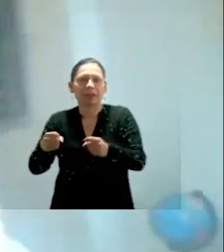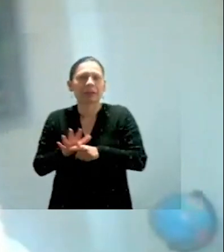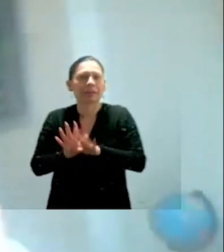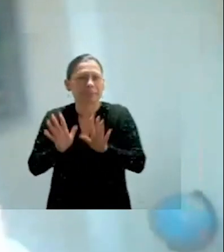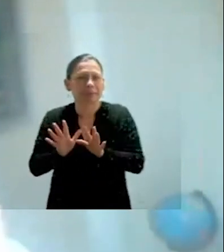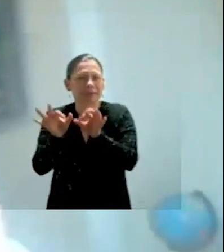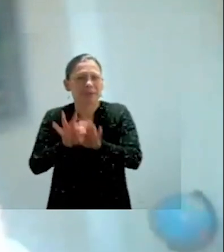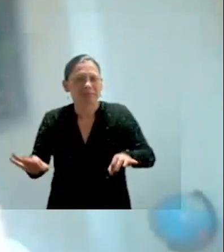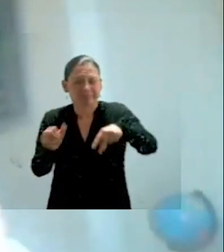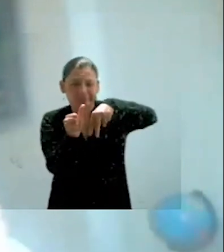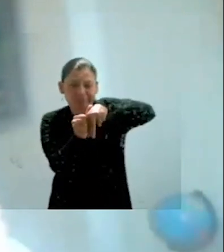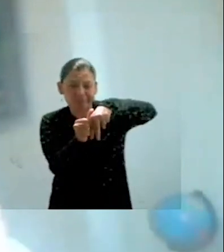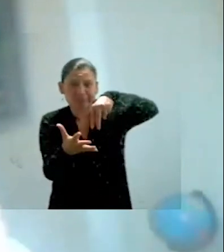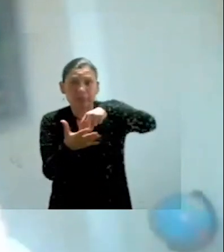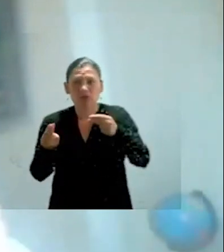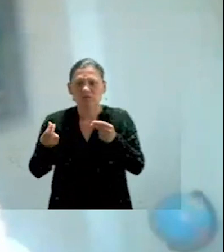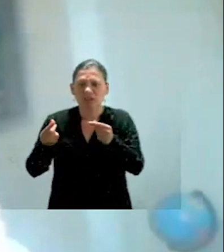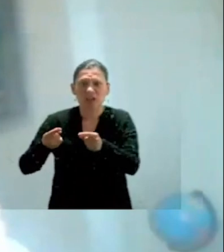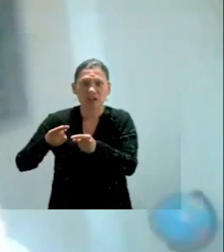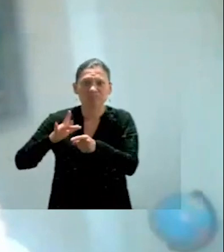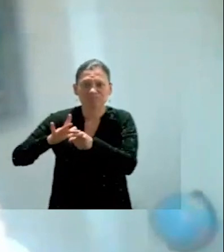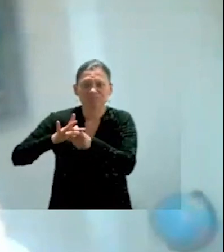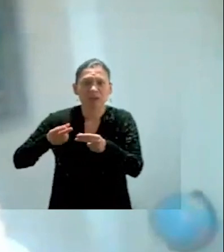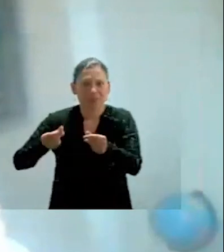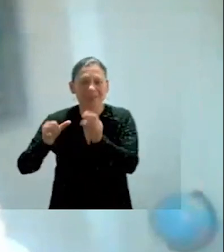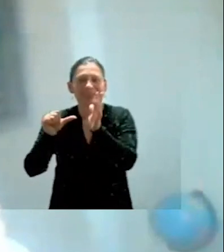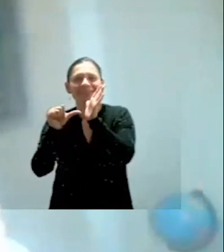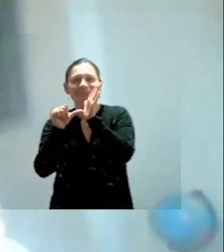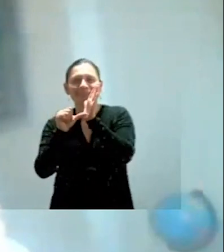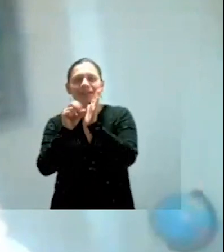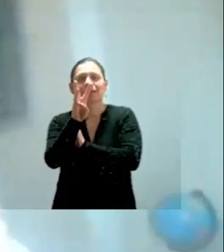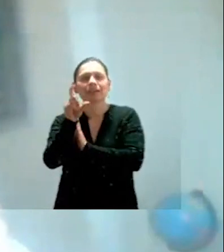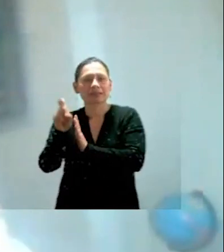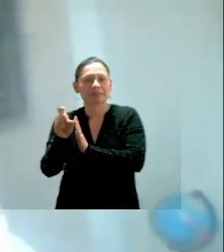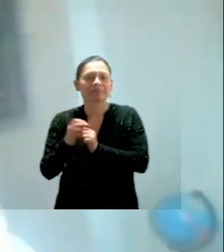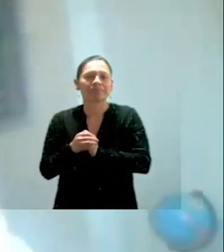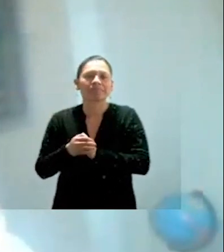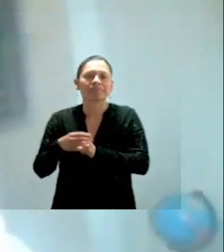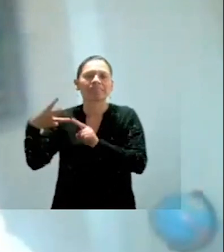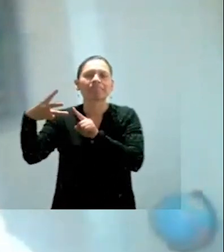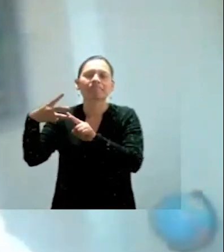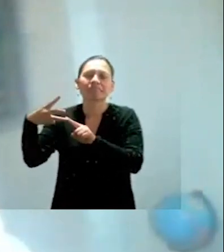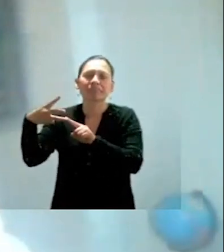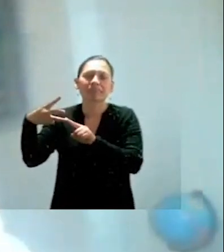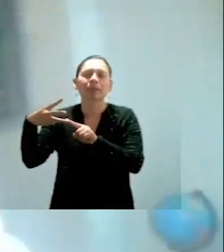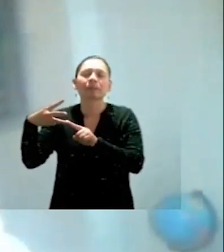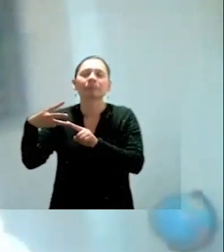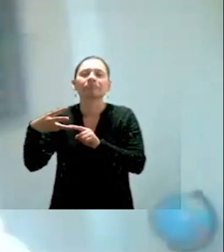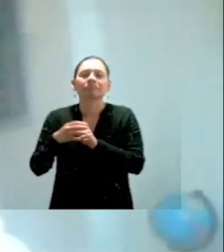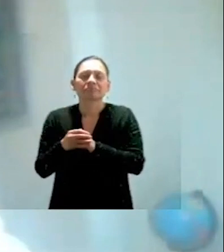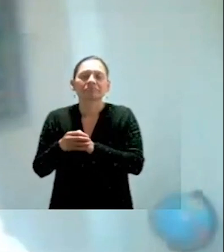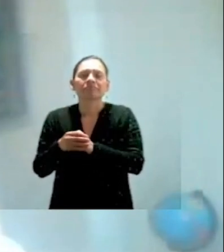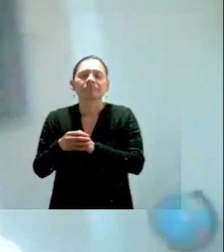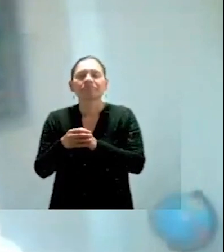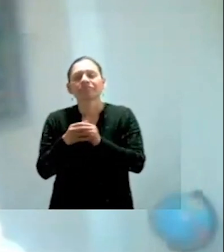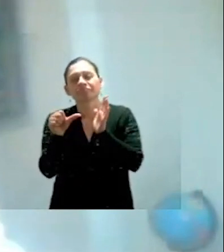Que el artículo 86 hay que mirarlo en una perspectiva un poco más contemporánea, y teniendo en cuenta